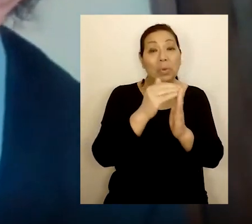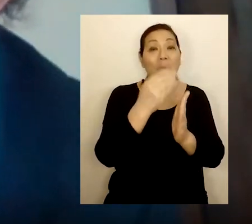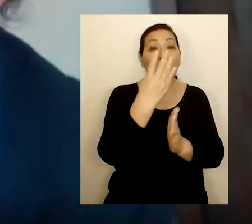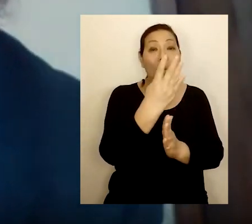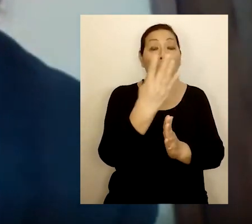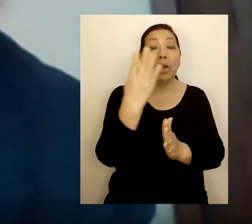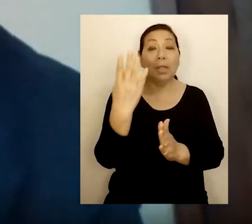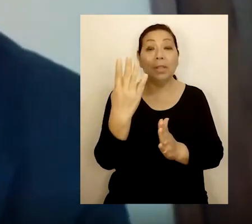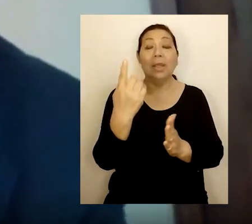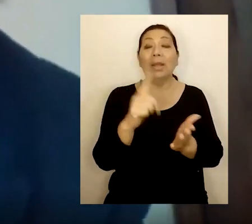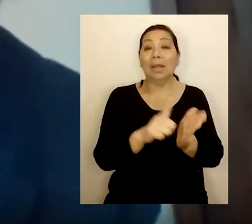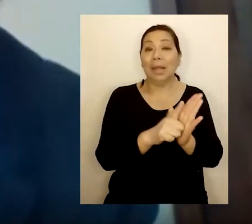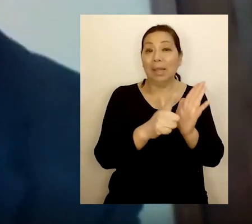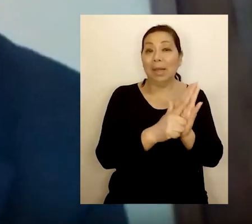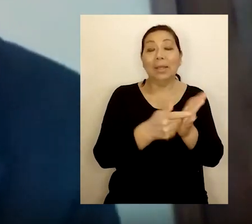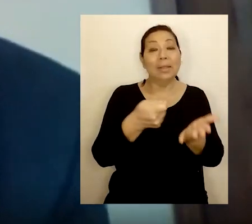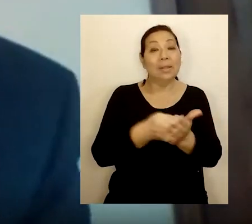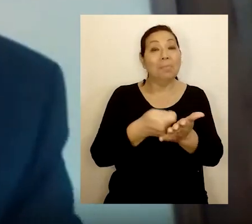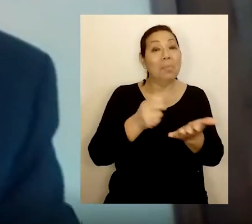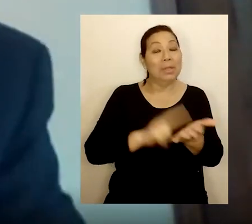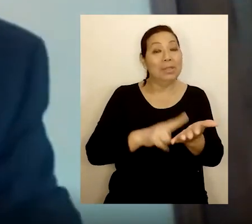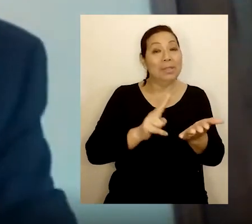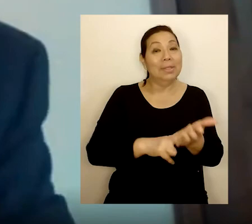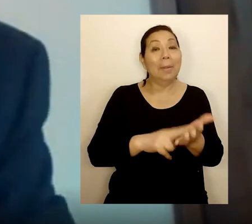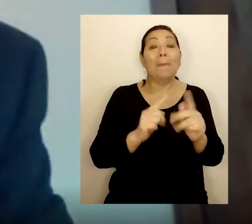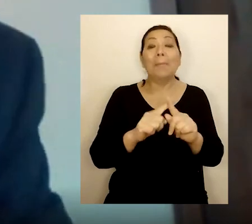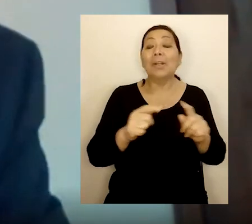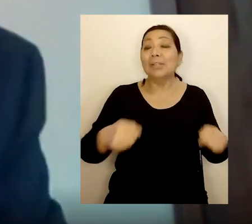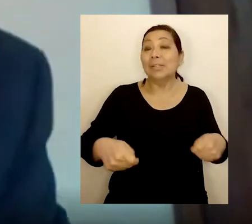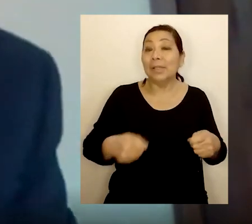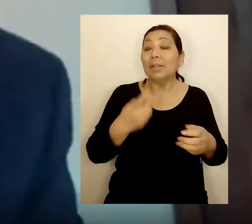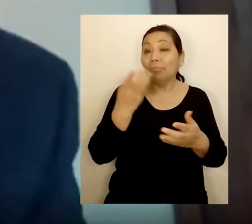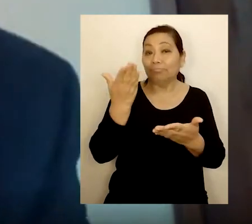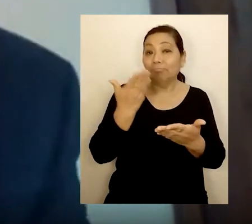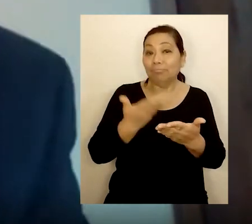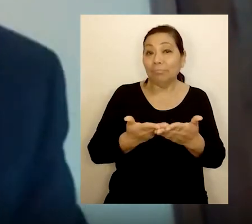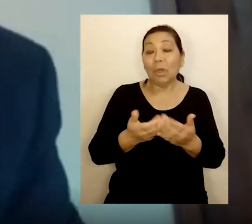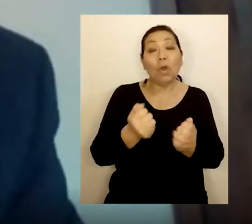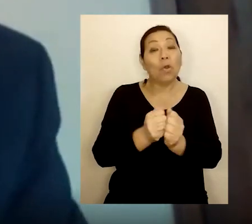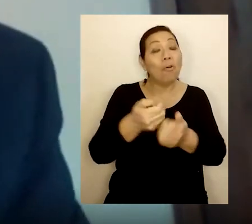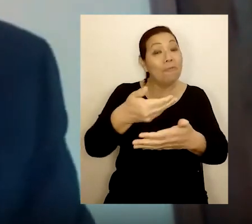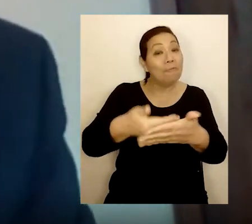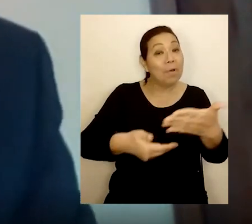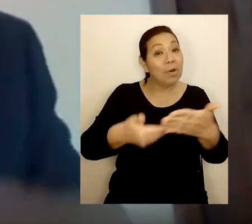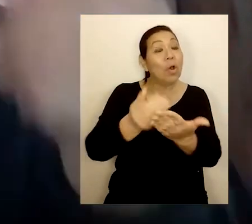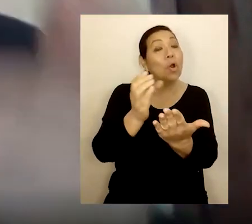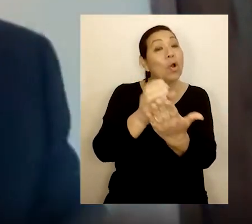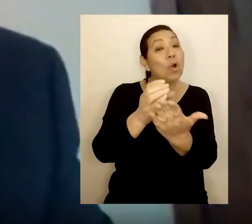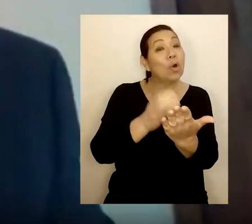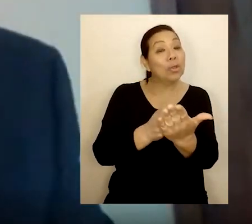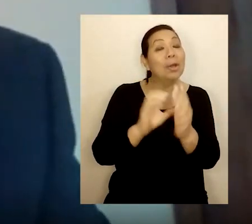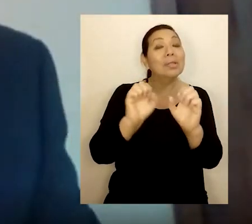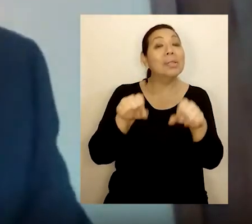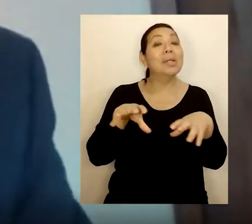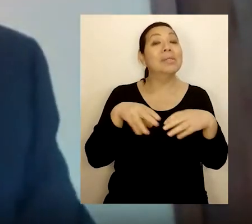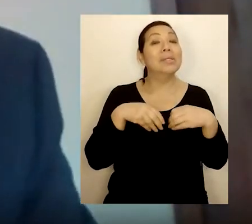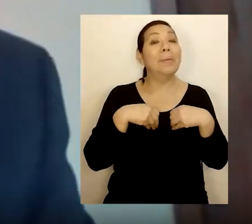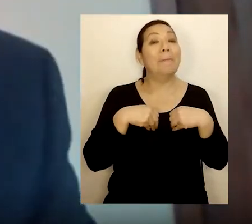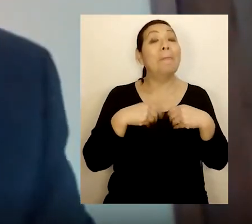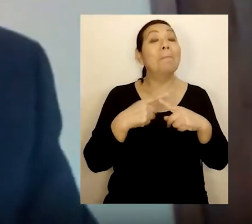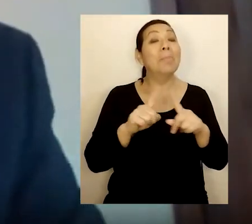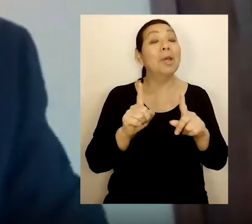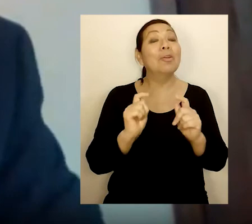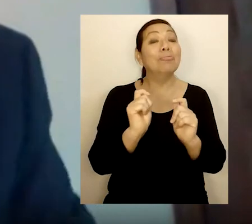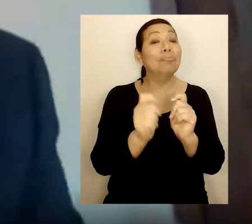artículo 44 de la ley de impuesto a la renta, si el gasto está sustentado con facturas y con contratos, se acepta. Si